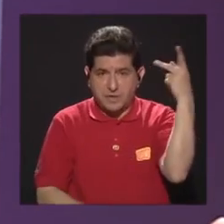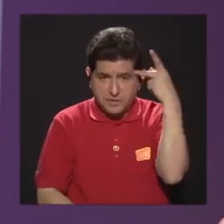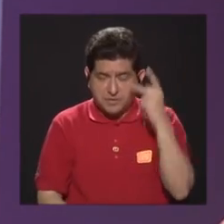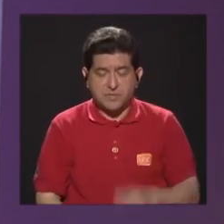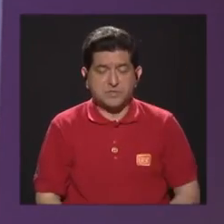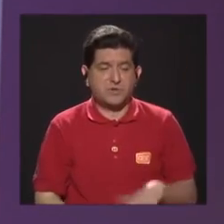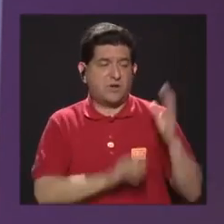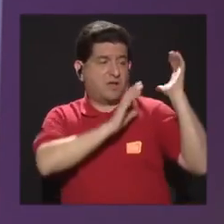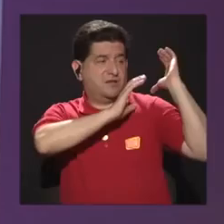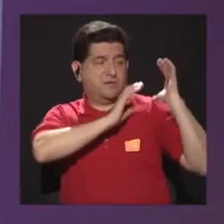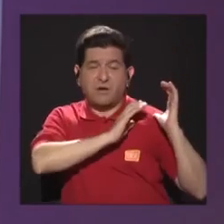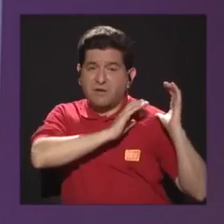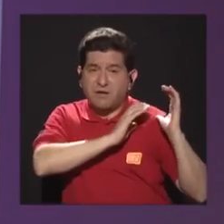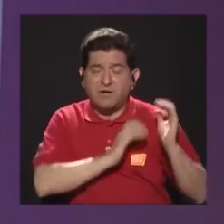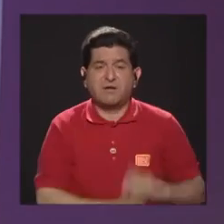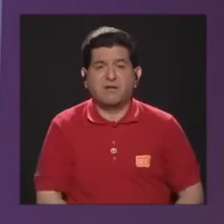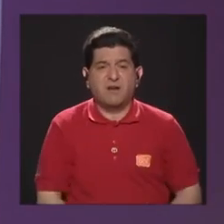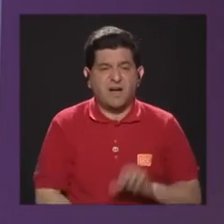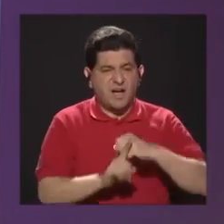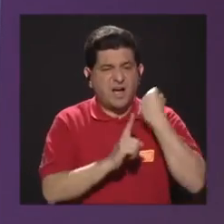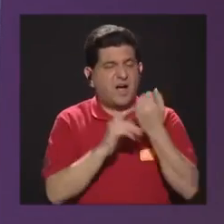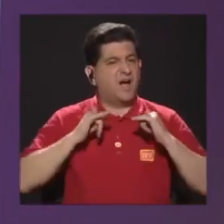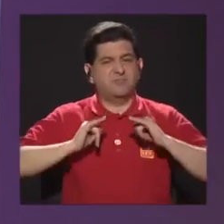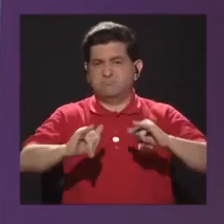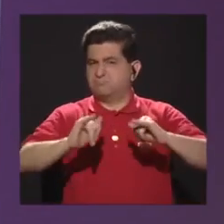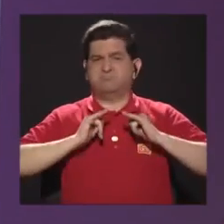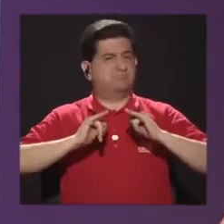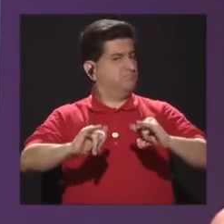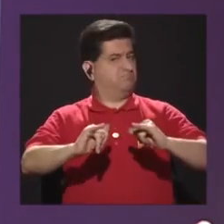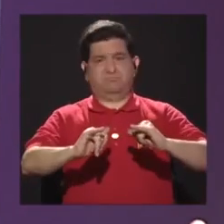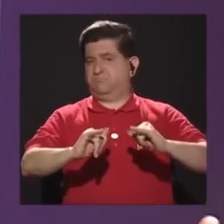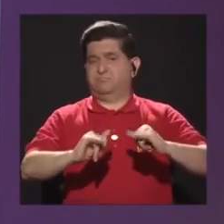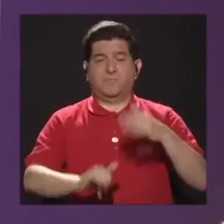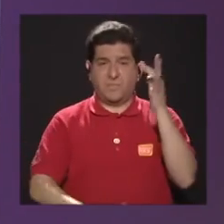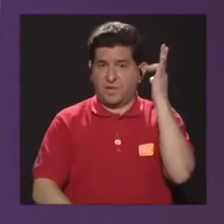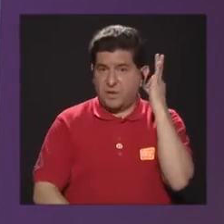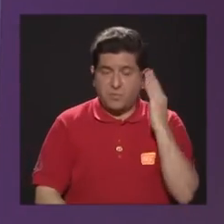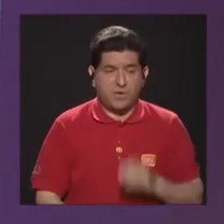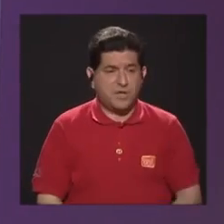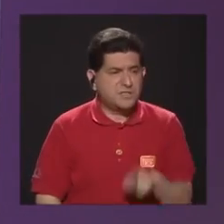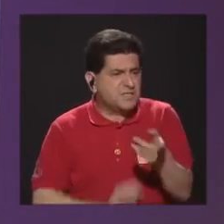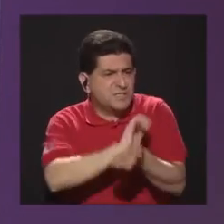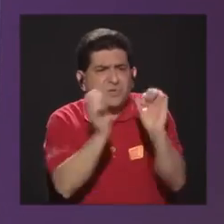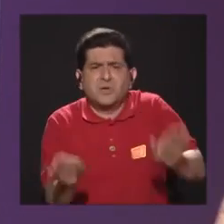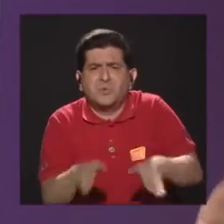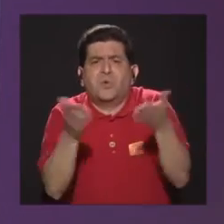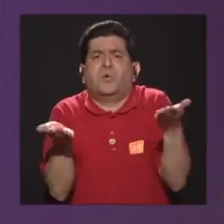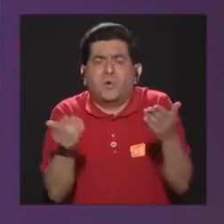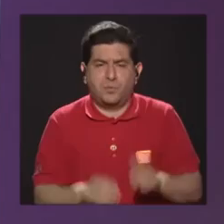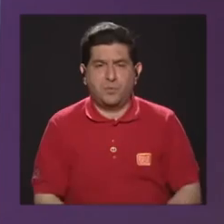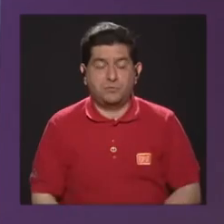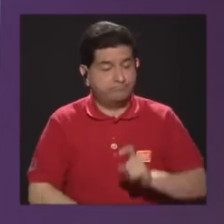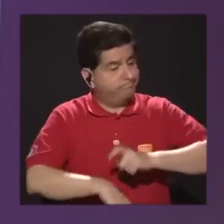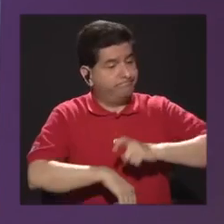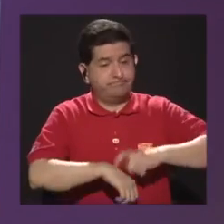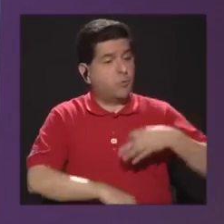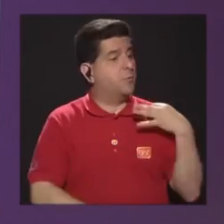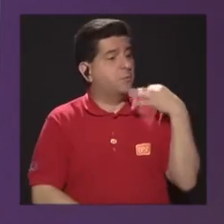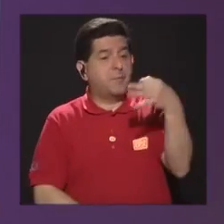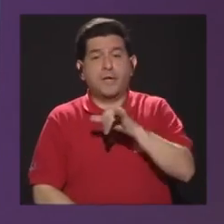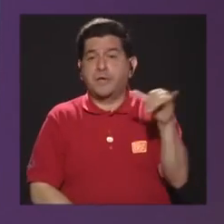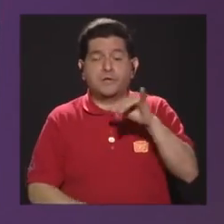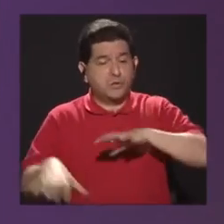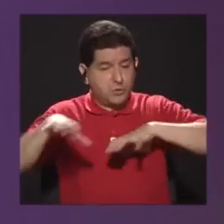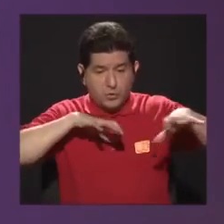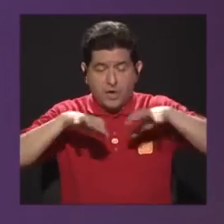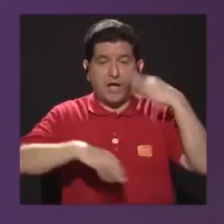un recargo tiene que ver con una condición de desigualdad de las mujeres. ¿Cómo se puede cambiar eso? Bueno, pues en algún momento también las